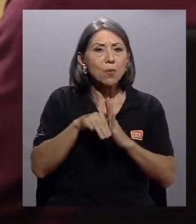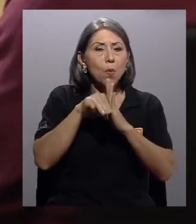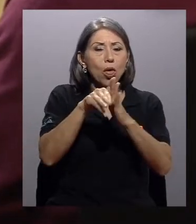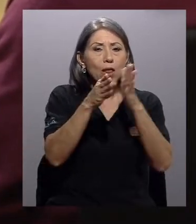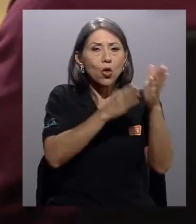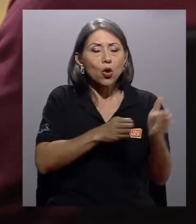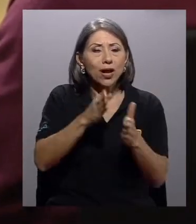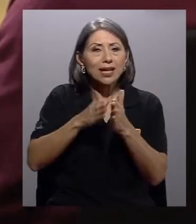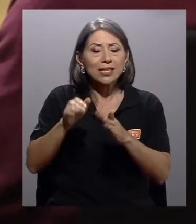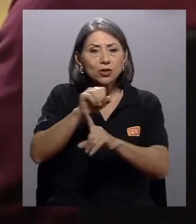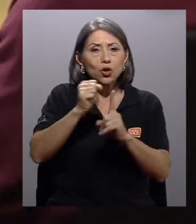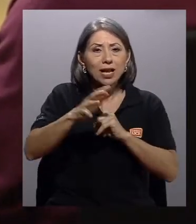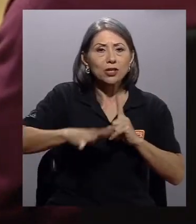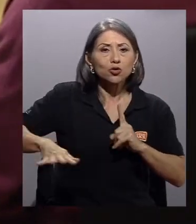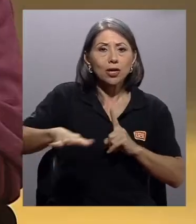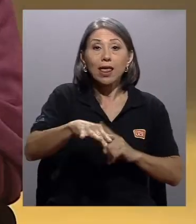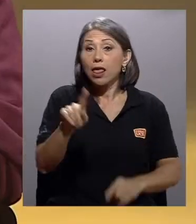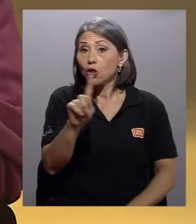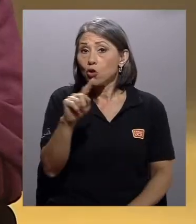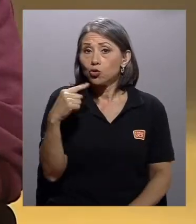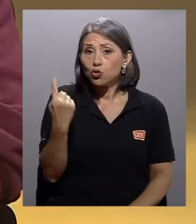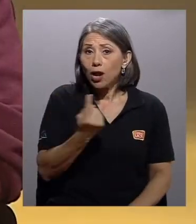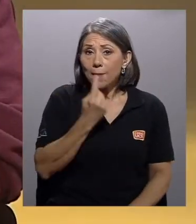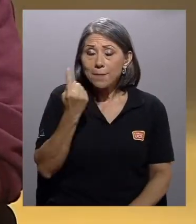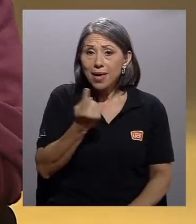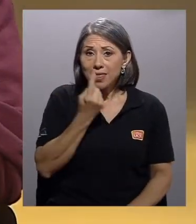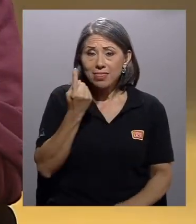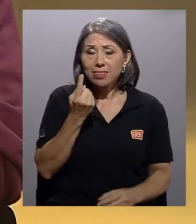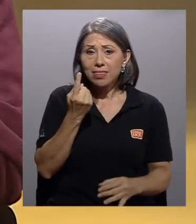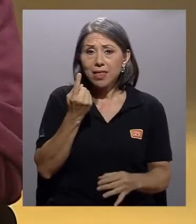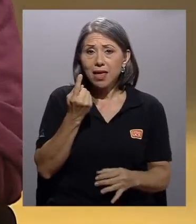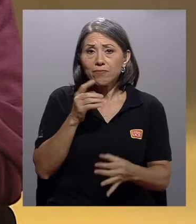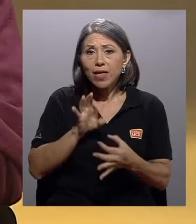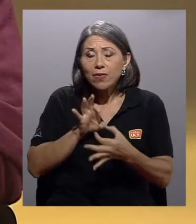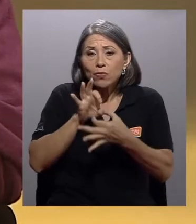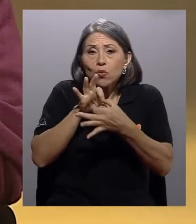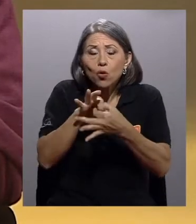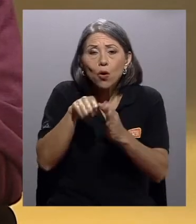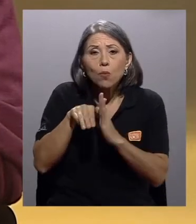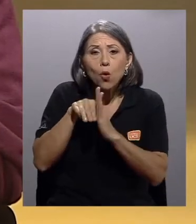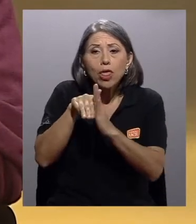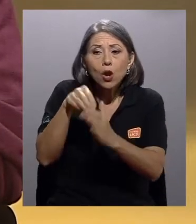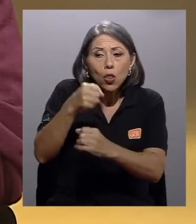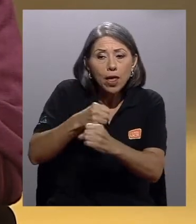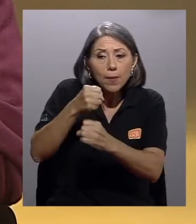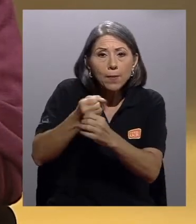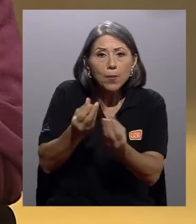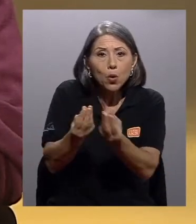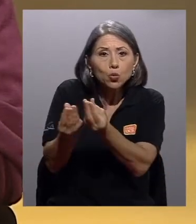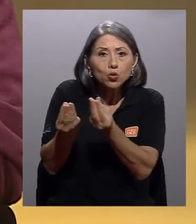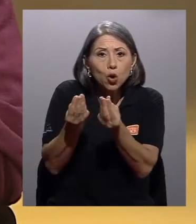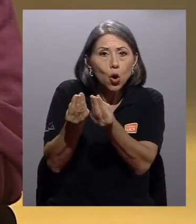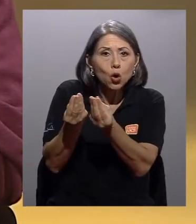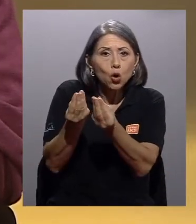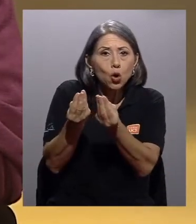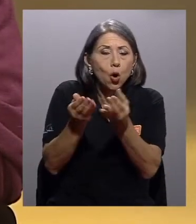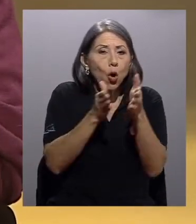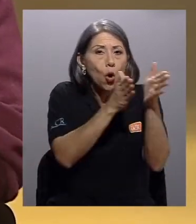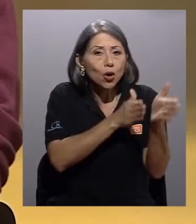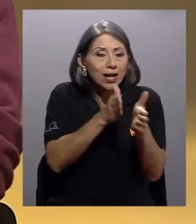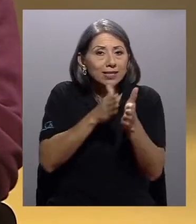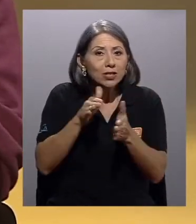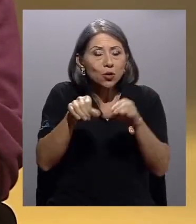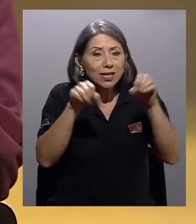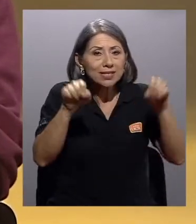del modelo de organización de la sociedad, no solamente en torno al modelo de producción y en torno al modelo de organización del sistema